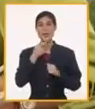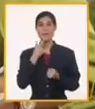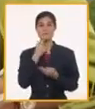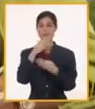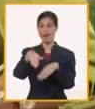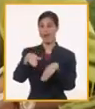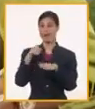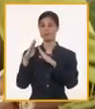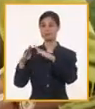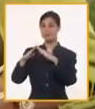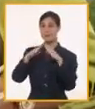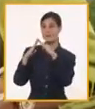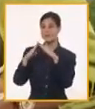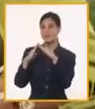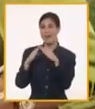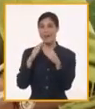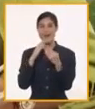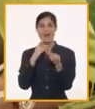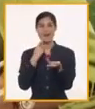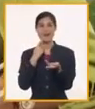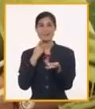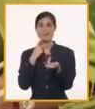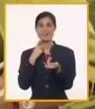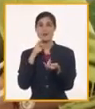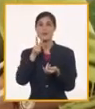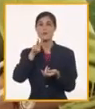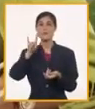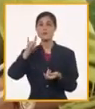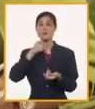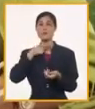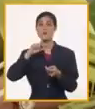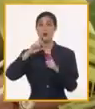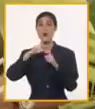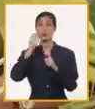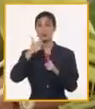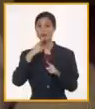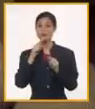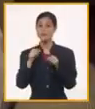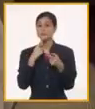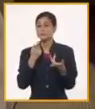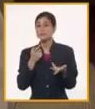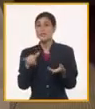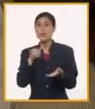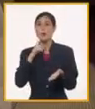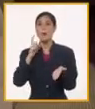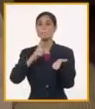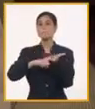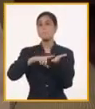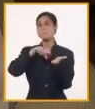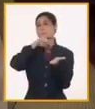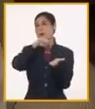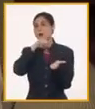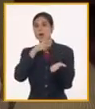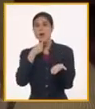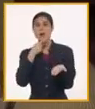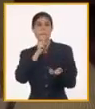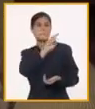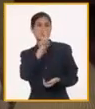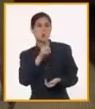de la comunidad de Vueltas, y a los padres, ¿cuánto le debe? ¿Qué era su padre? Bueno, ¿qué era su madre?